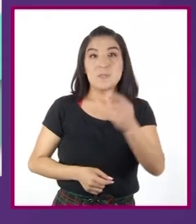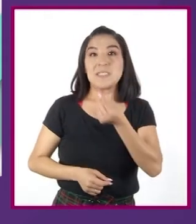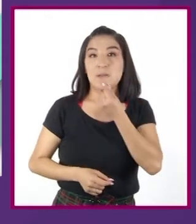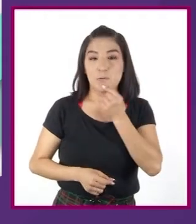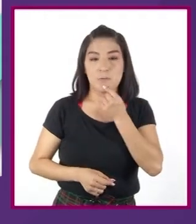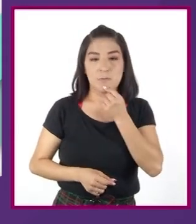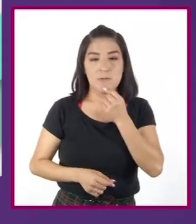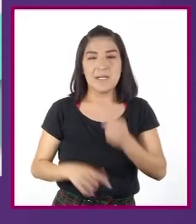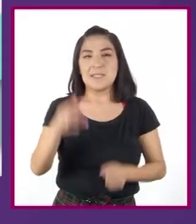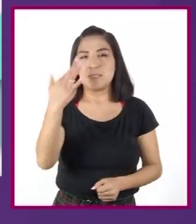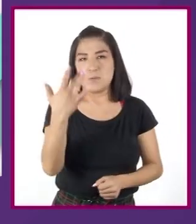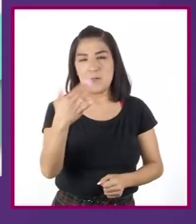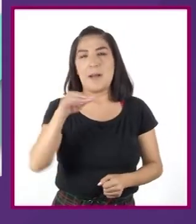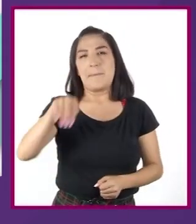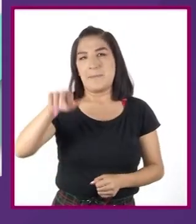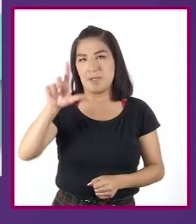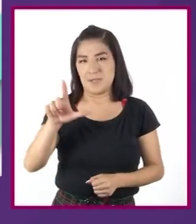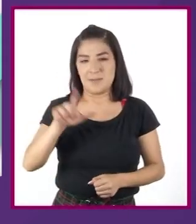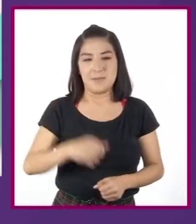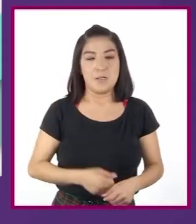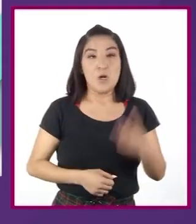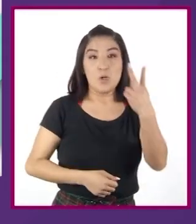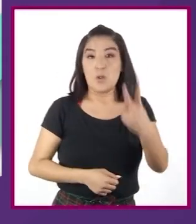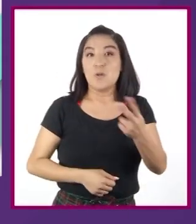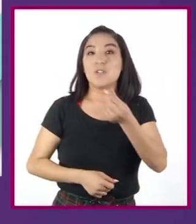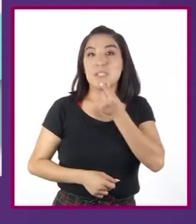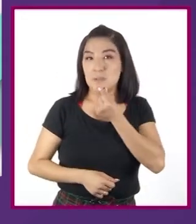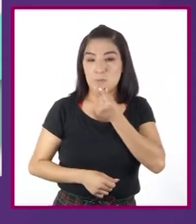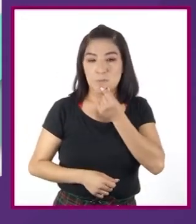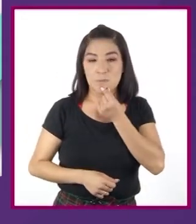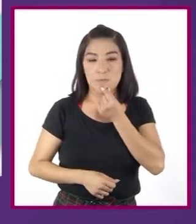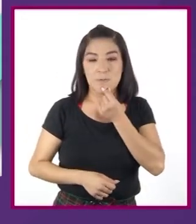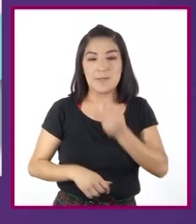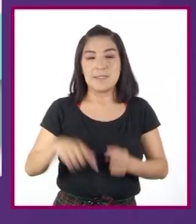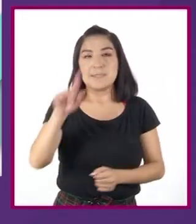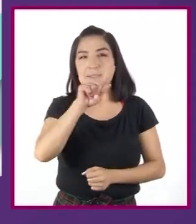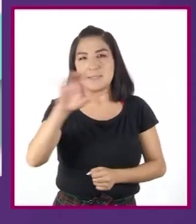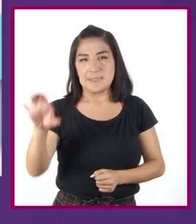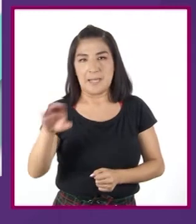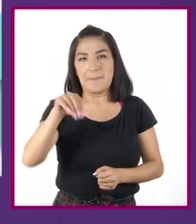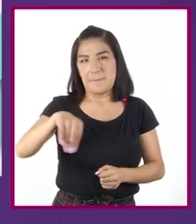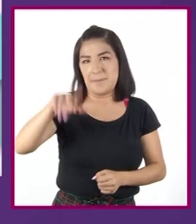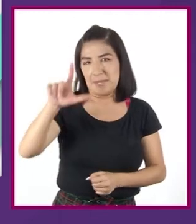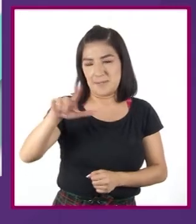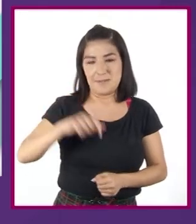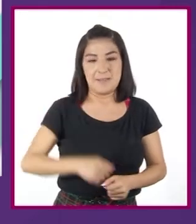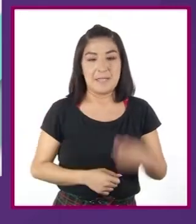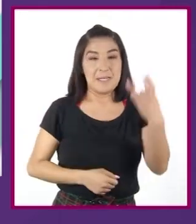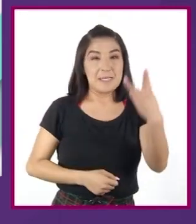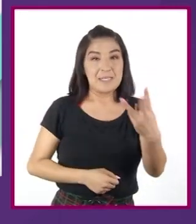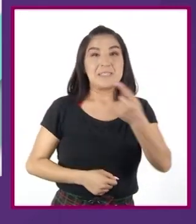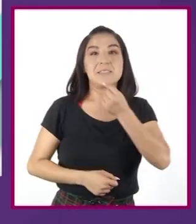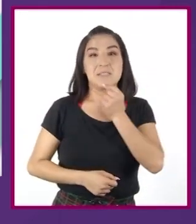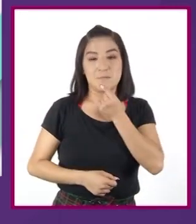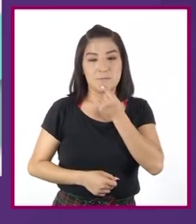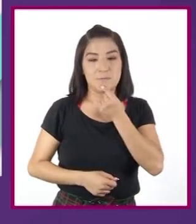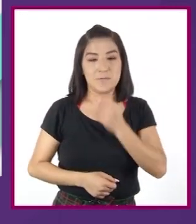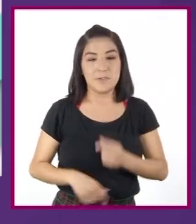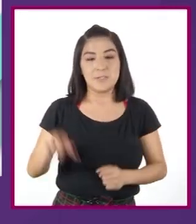serán 50 mililitros. 2 segundos serán 100 mililitros. 3 segundos